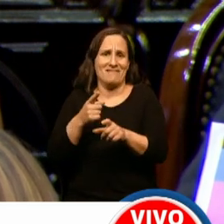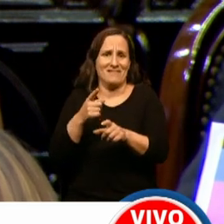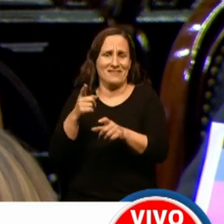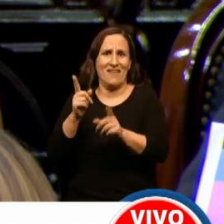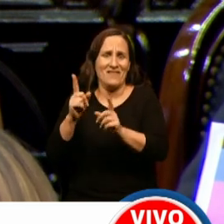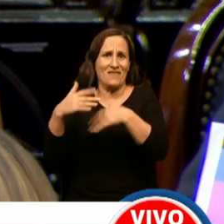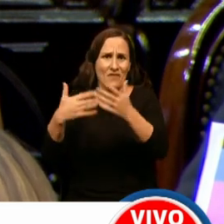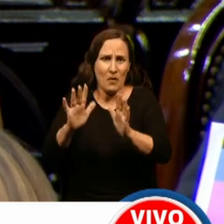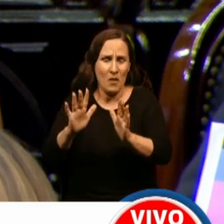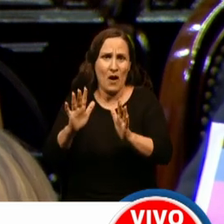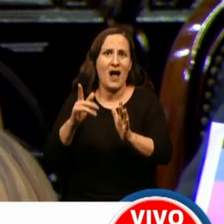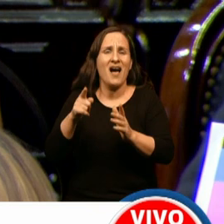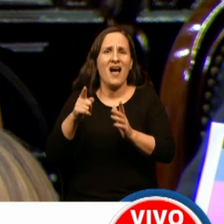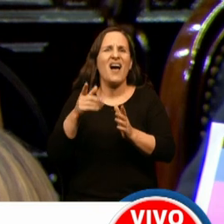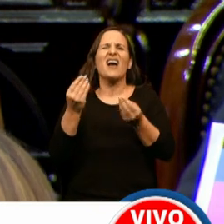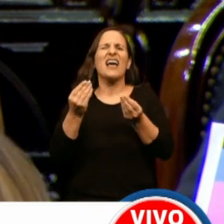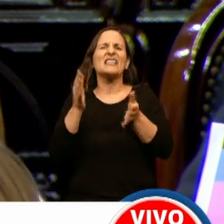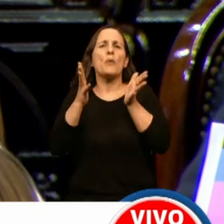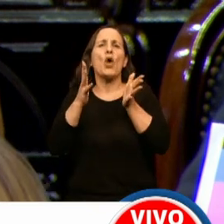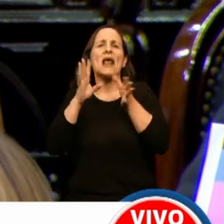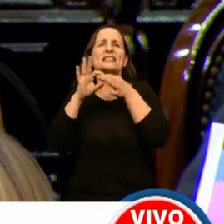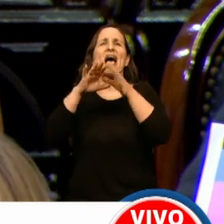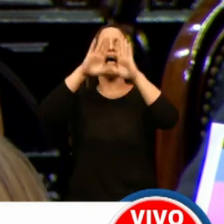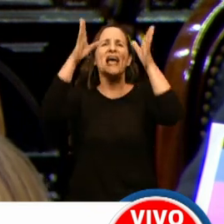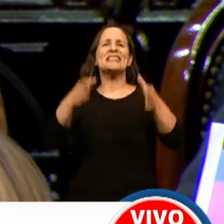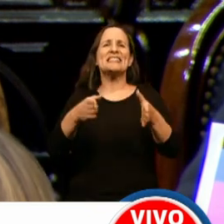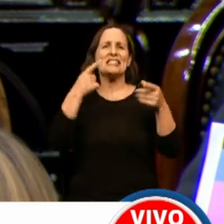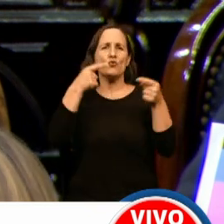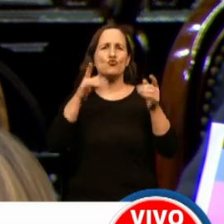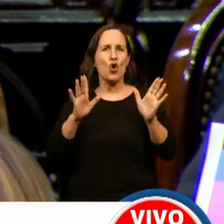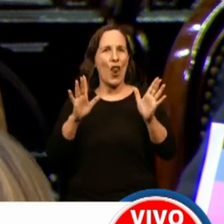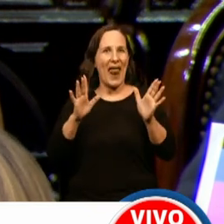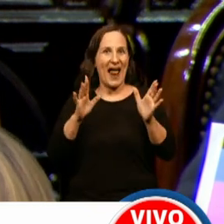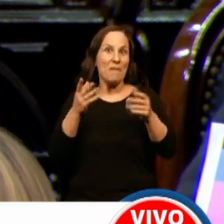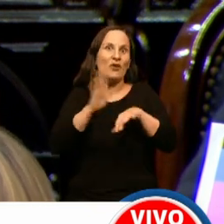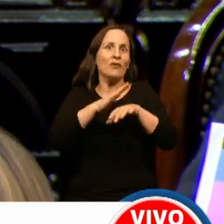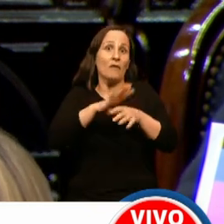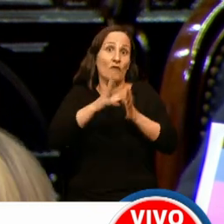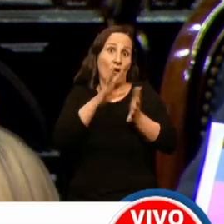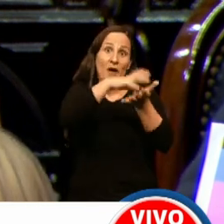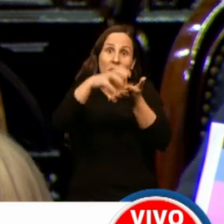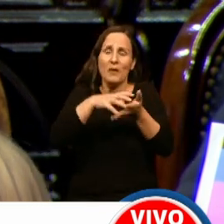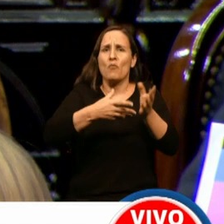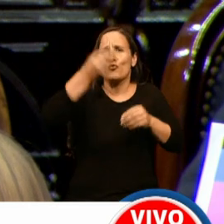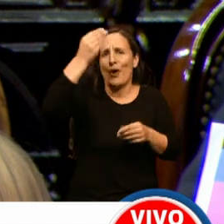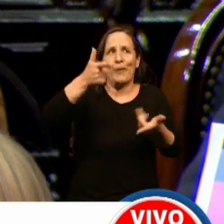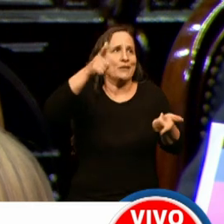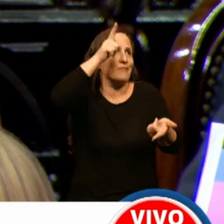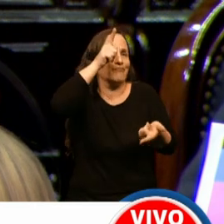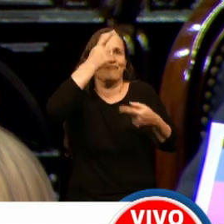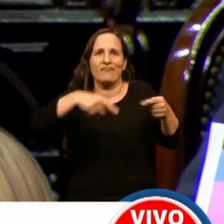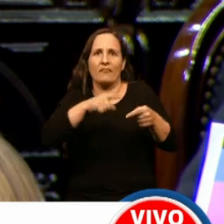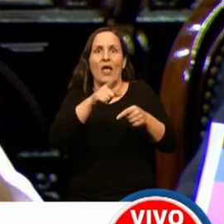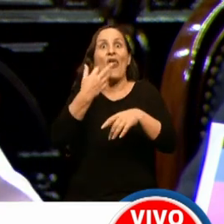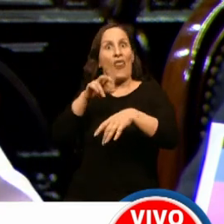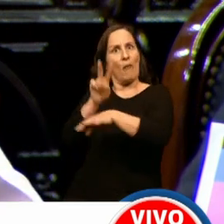es violencia institucional muchas veces ejercida por las propias fuerzas de seguridad que deberían